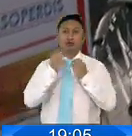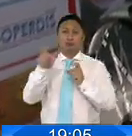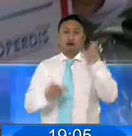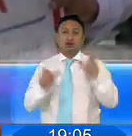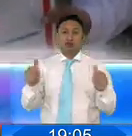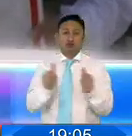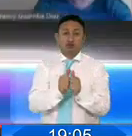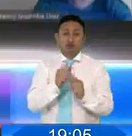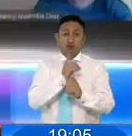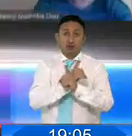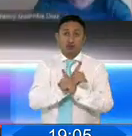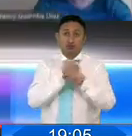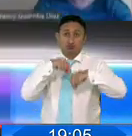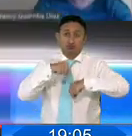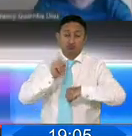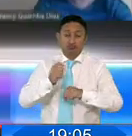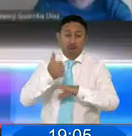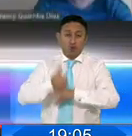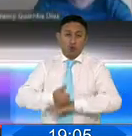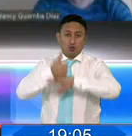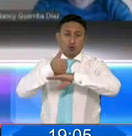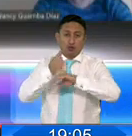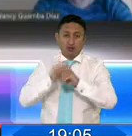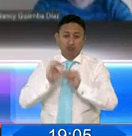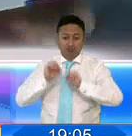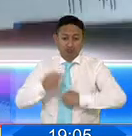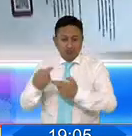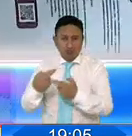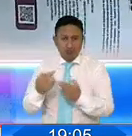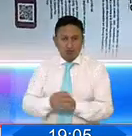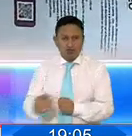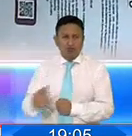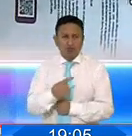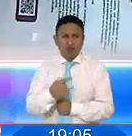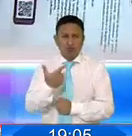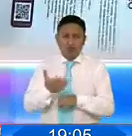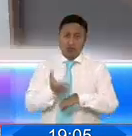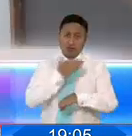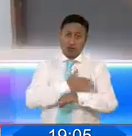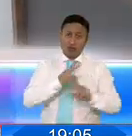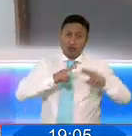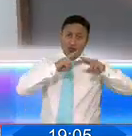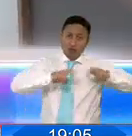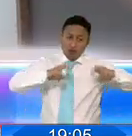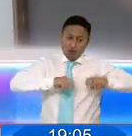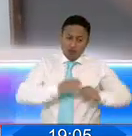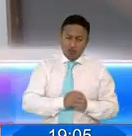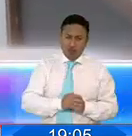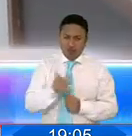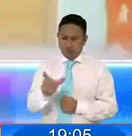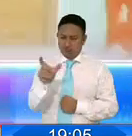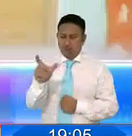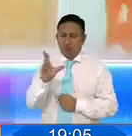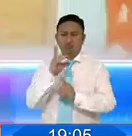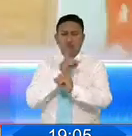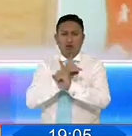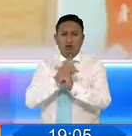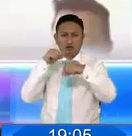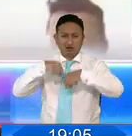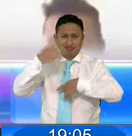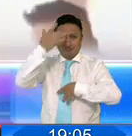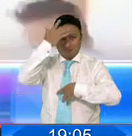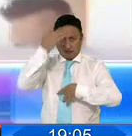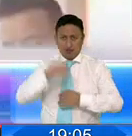con discapacidades exigen a las autoridades respuestas de las investigaciones sobre la entrega de carnés durante la